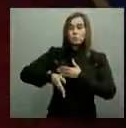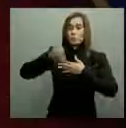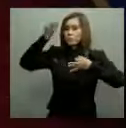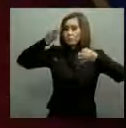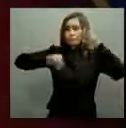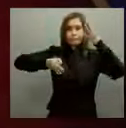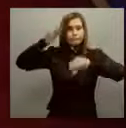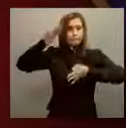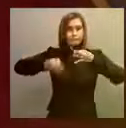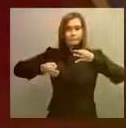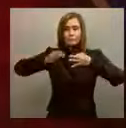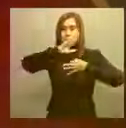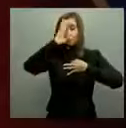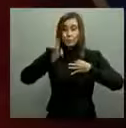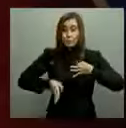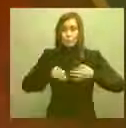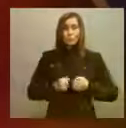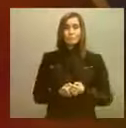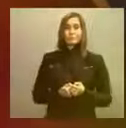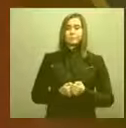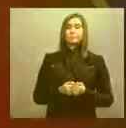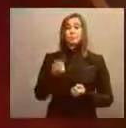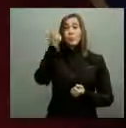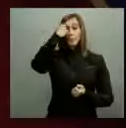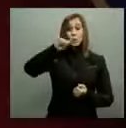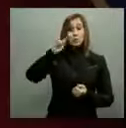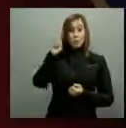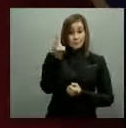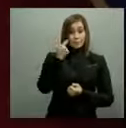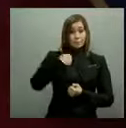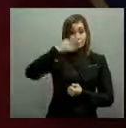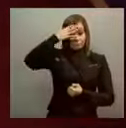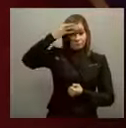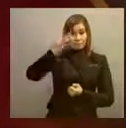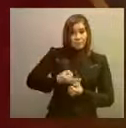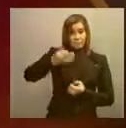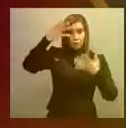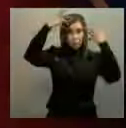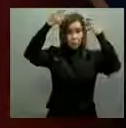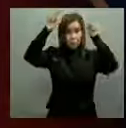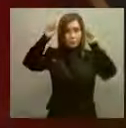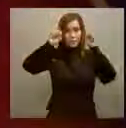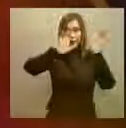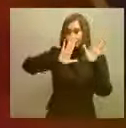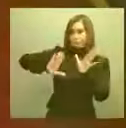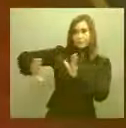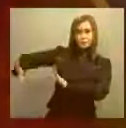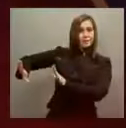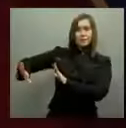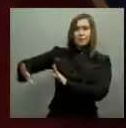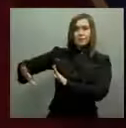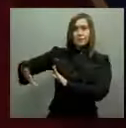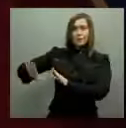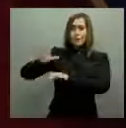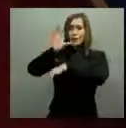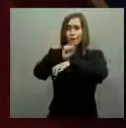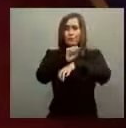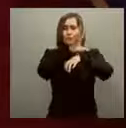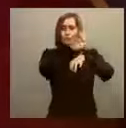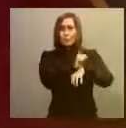justicia. Por eso, la primera medida que tomé como presidente fue la de renunciar a la nefasta tradición de